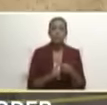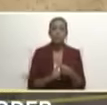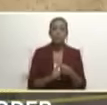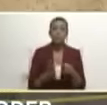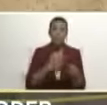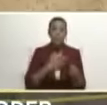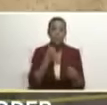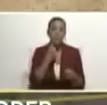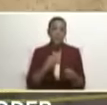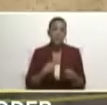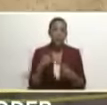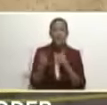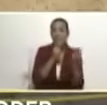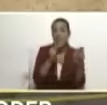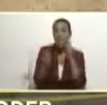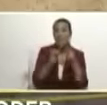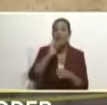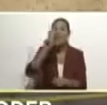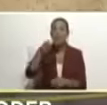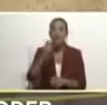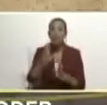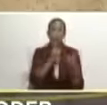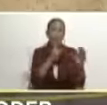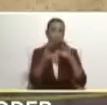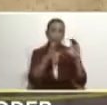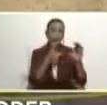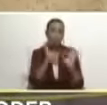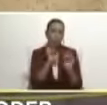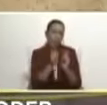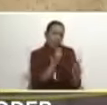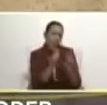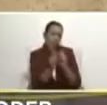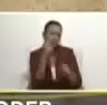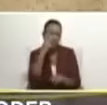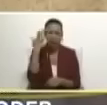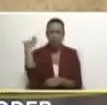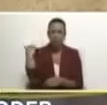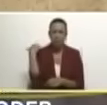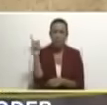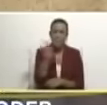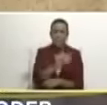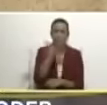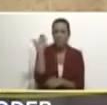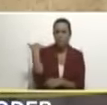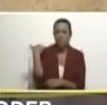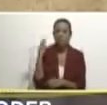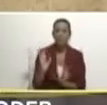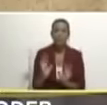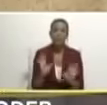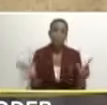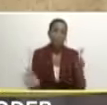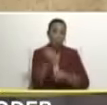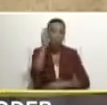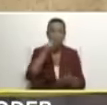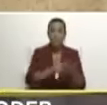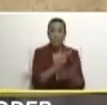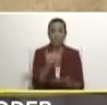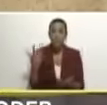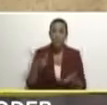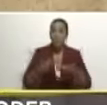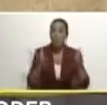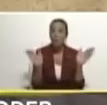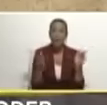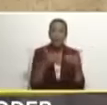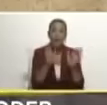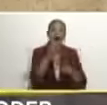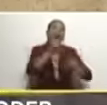A mí me decía el periodista Ignacio Ramonet, muy contento, no, que Venezuela logró en el 2023 que se levantaran las